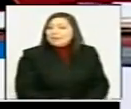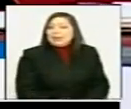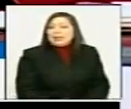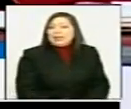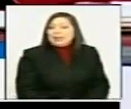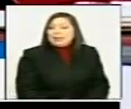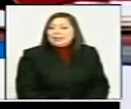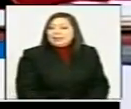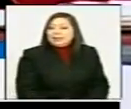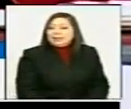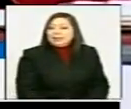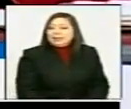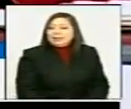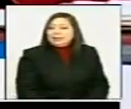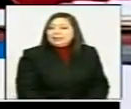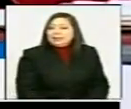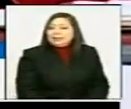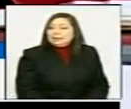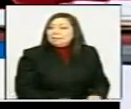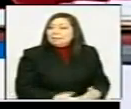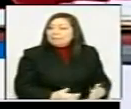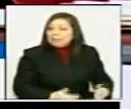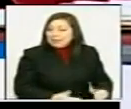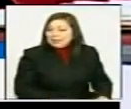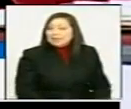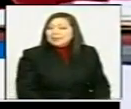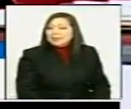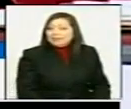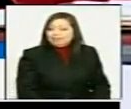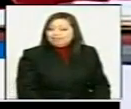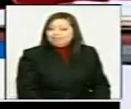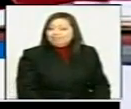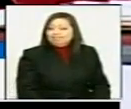ni árbitros comprados, han podido derrotar.